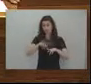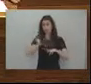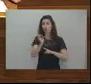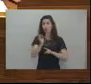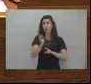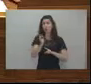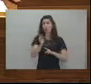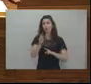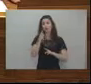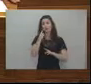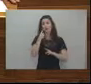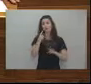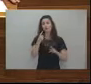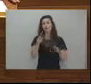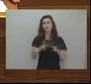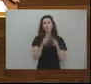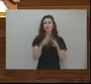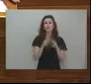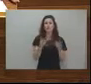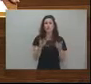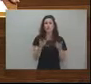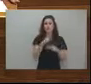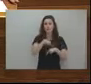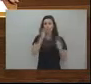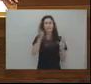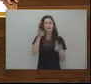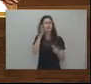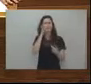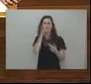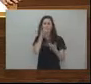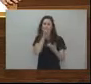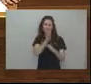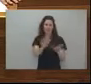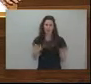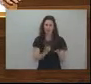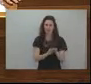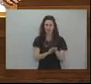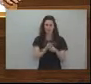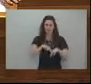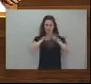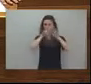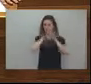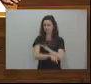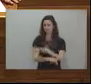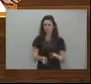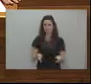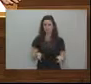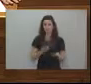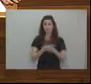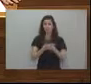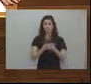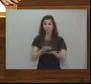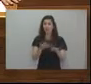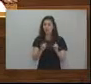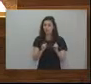dónde se ha ido el dinero de la administración pública. Nos gustaría saber. O sea, nos gustaría saber una auditoría en profundidad. ¿Habría voluntad para hacerlo?